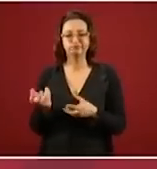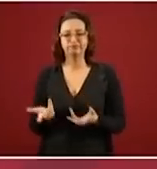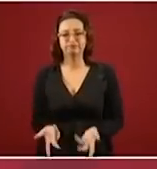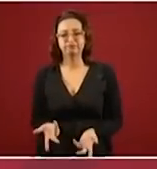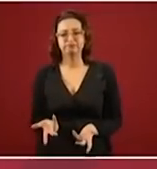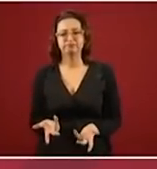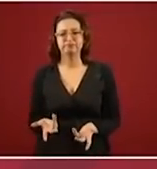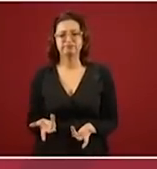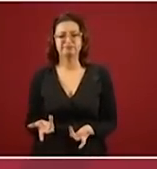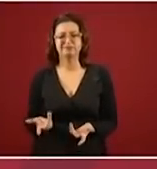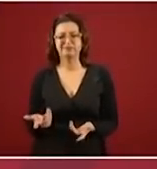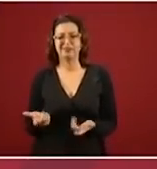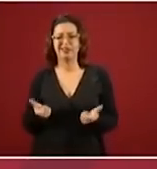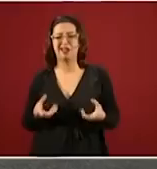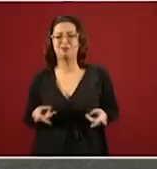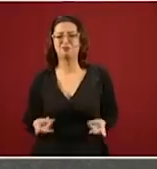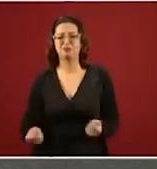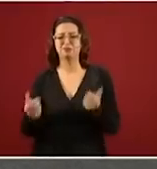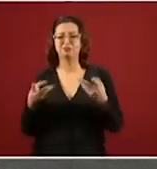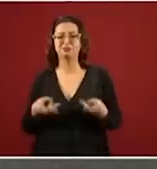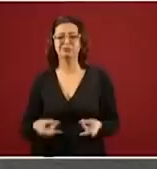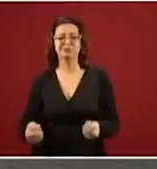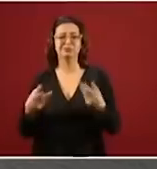y a darse la gran vida